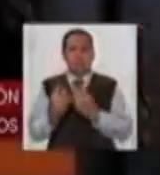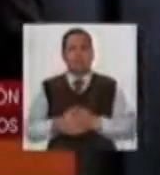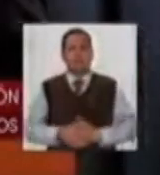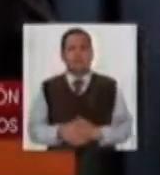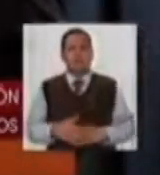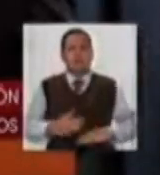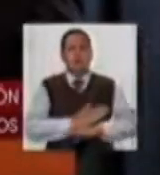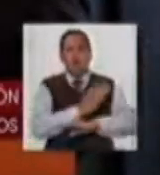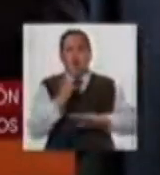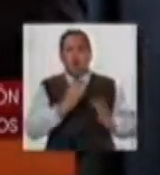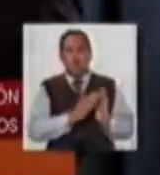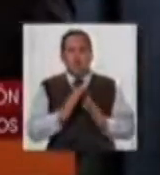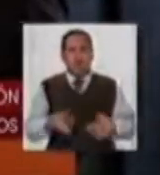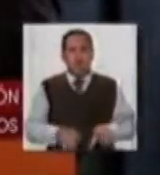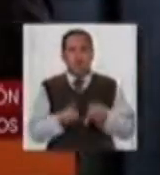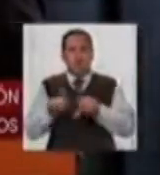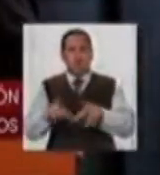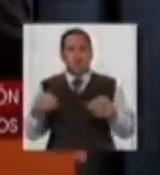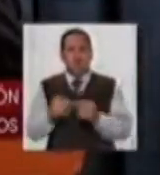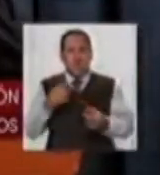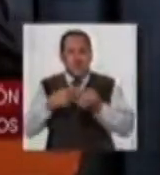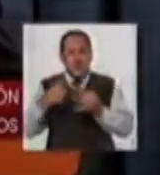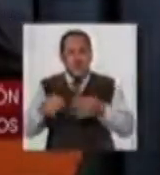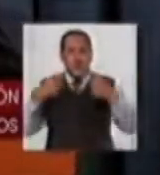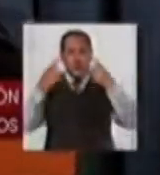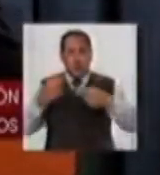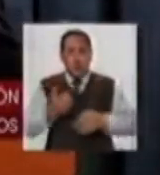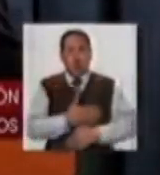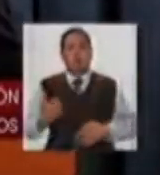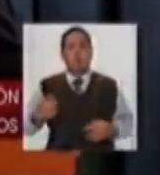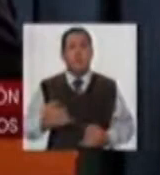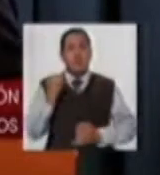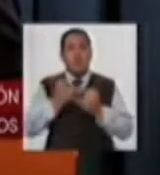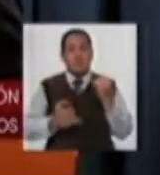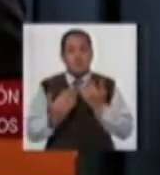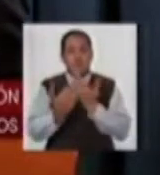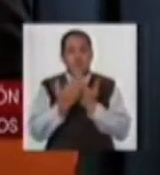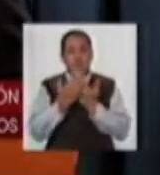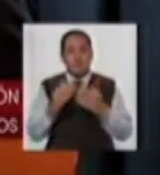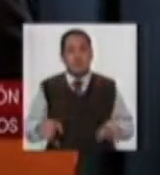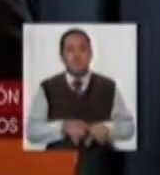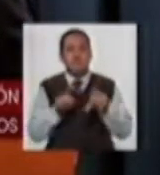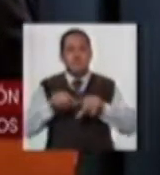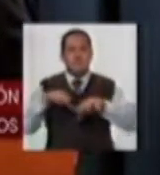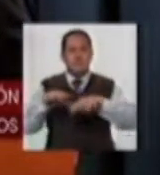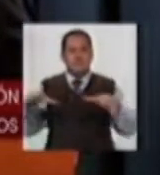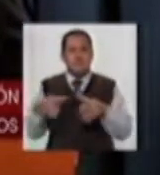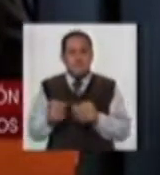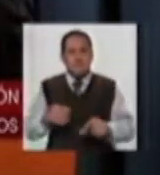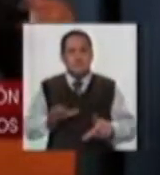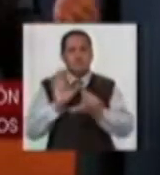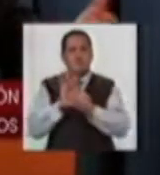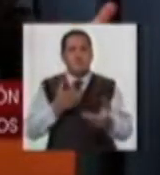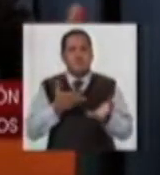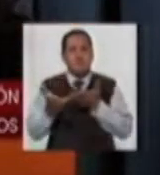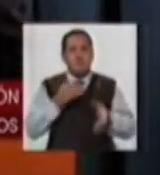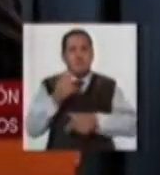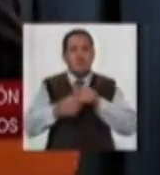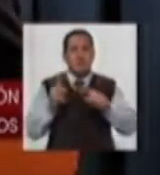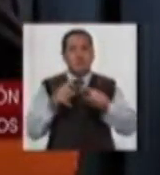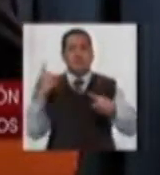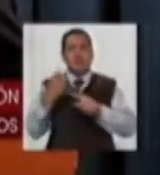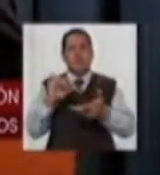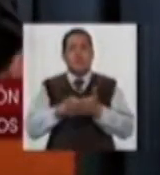esta vía, el gobierno está desarrollando una serie de iniciativas, la última más cercana a todos ustedes, la ley del servicio civil que estaremos